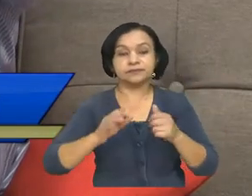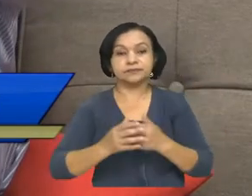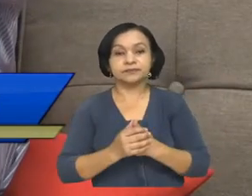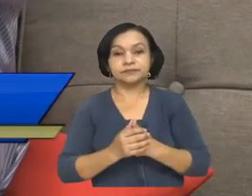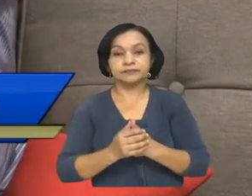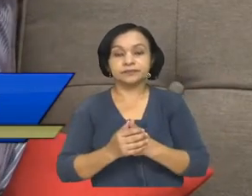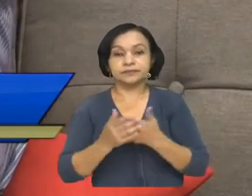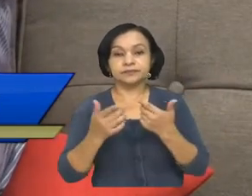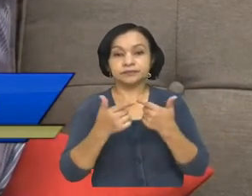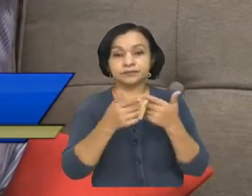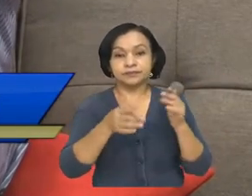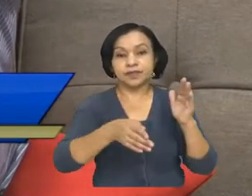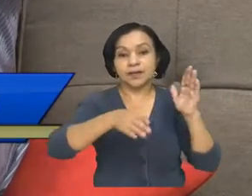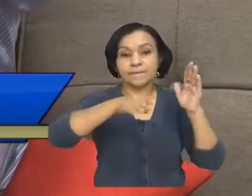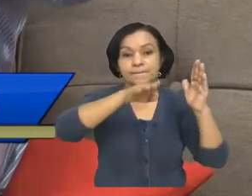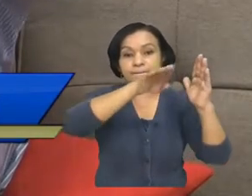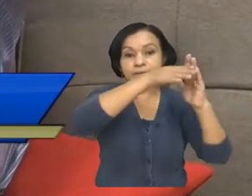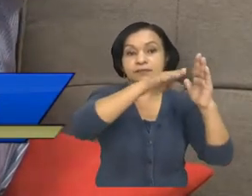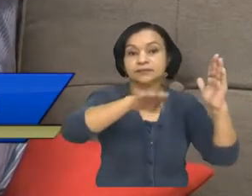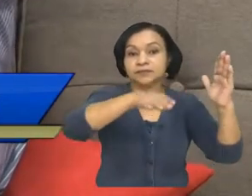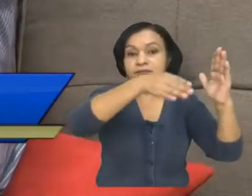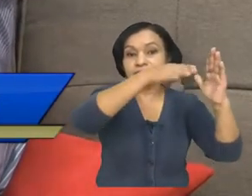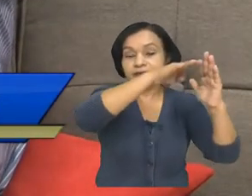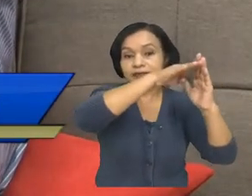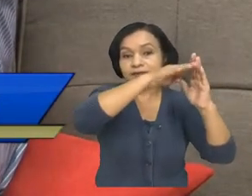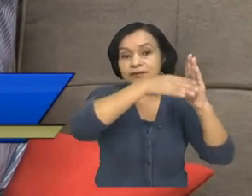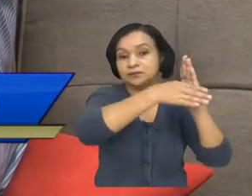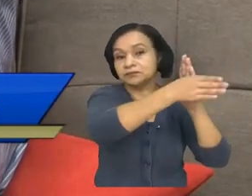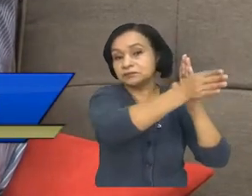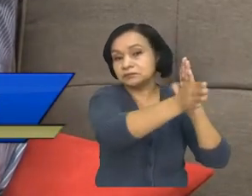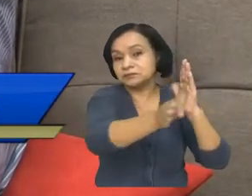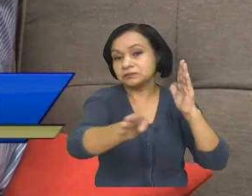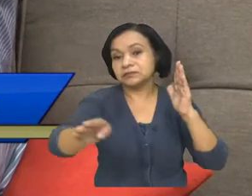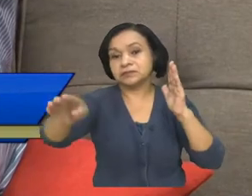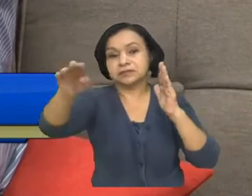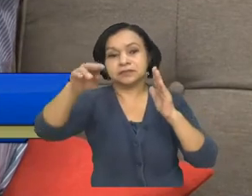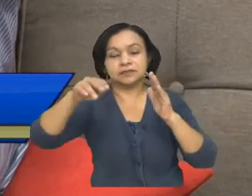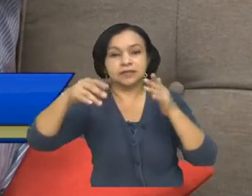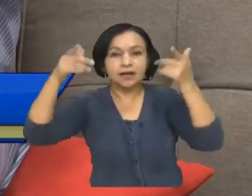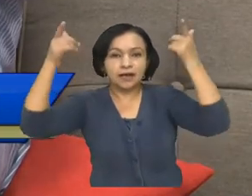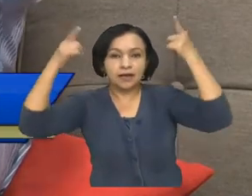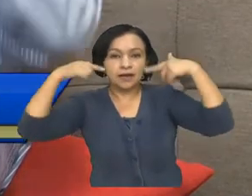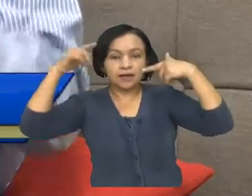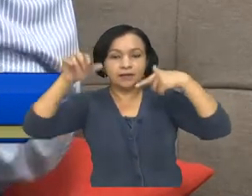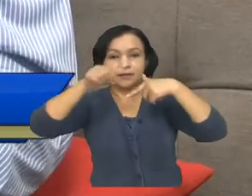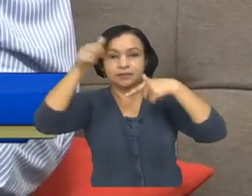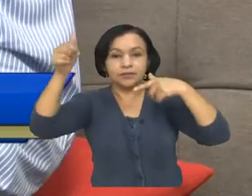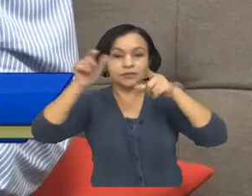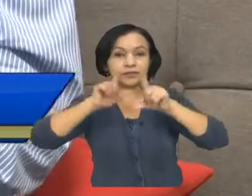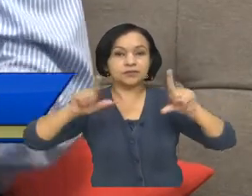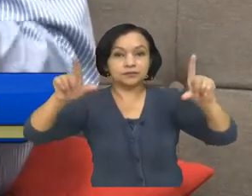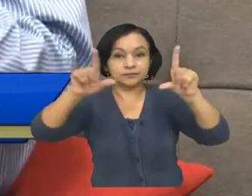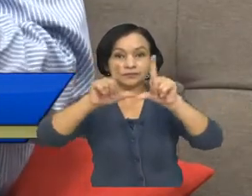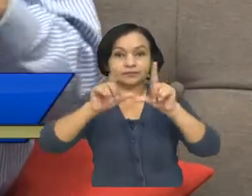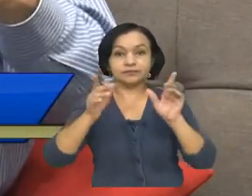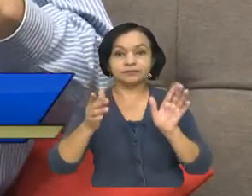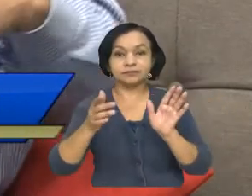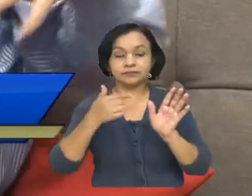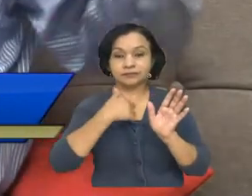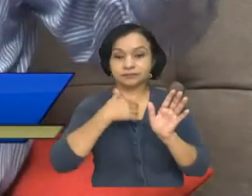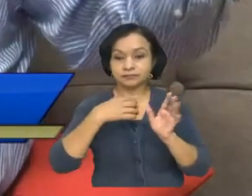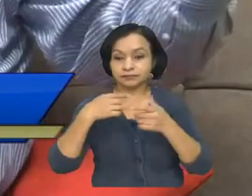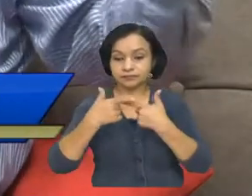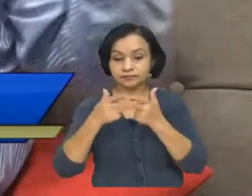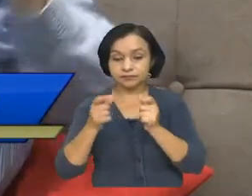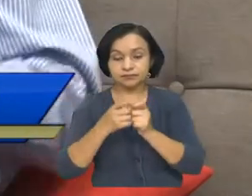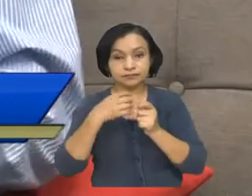por las pequeñas montañas que hay allí, y salieron hasta Nindirí por otros sectores, ¿no? Entonces yo, en el caso del